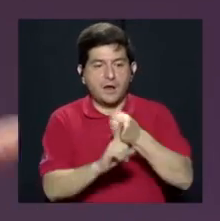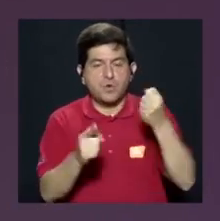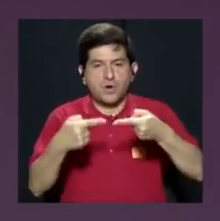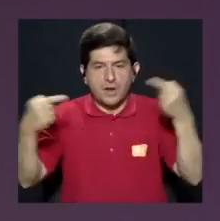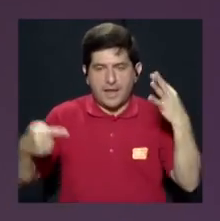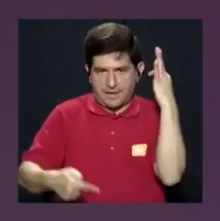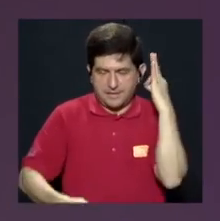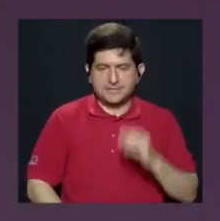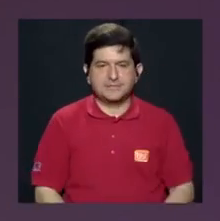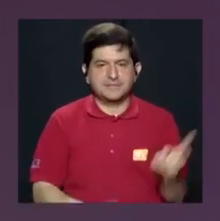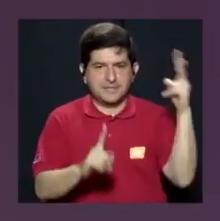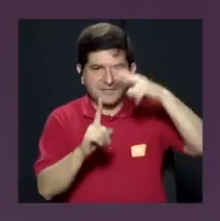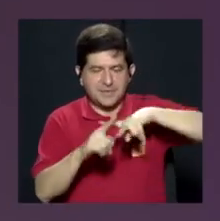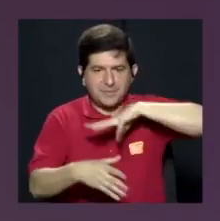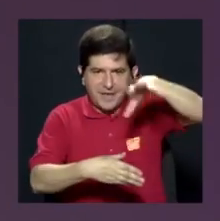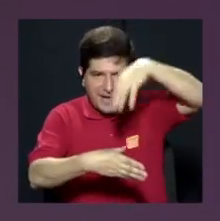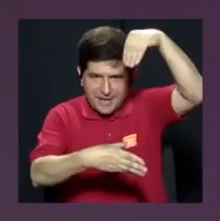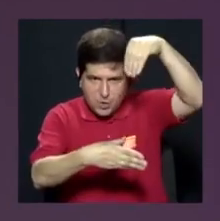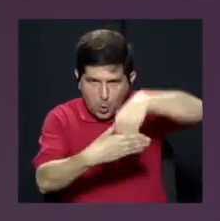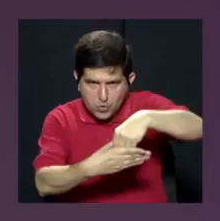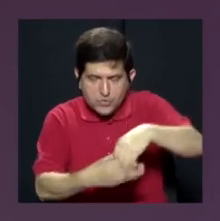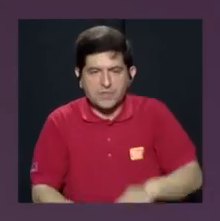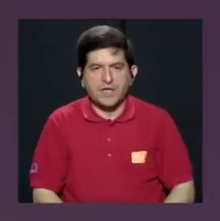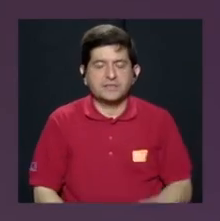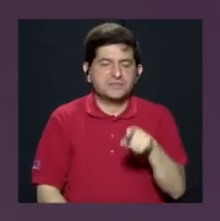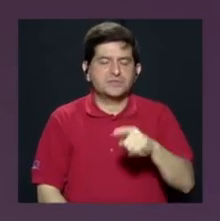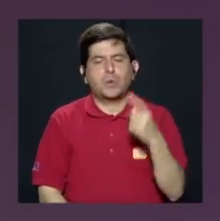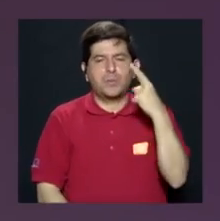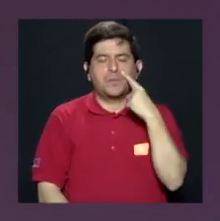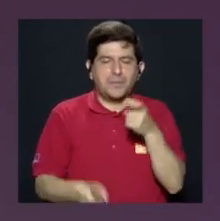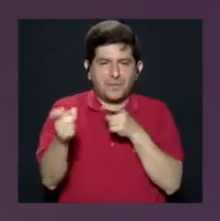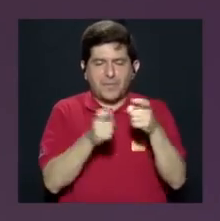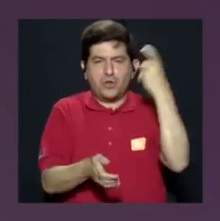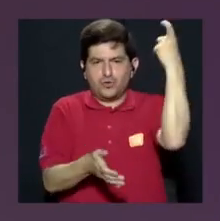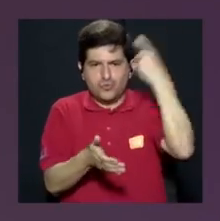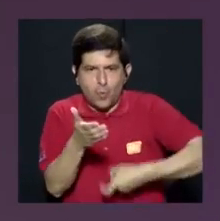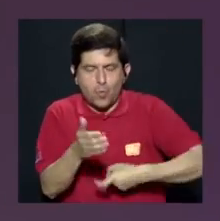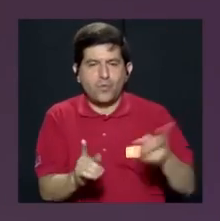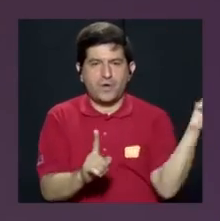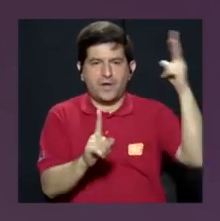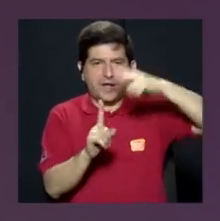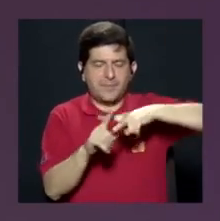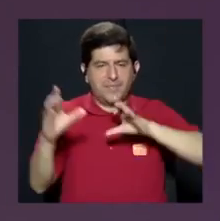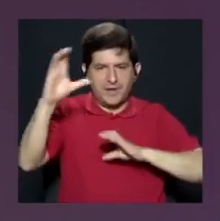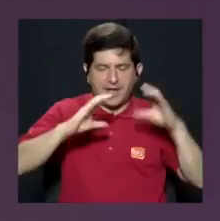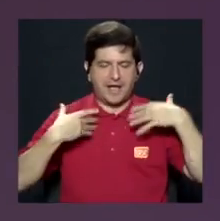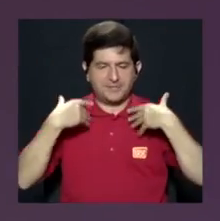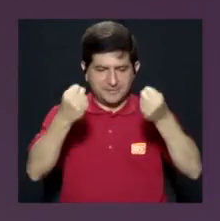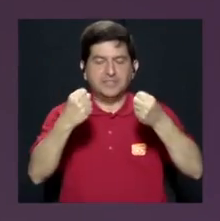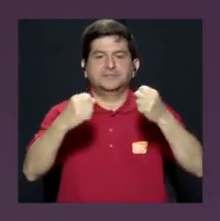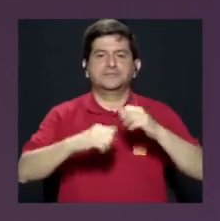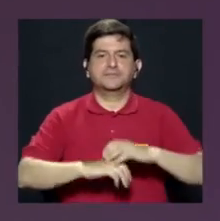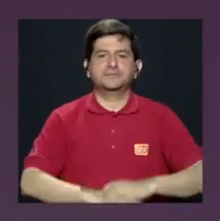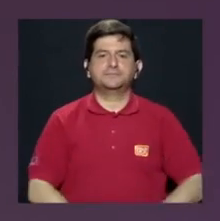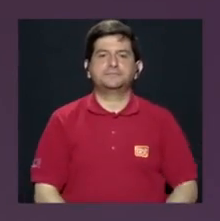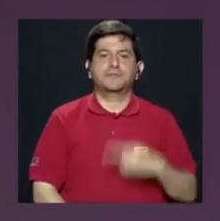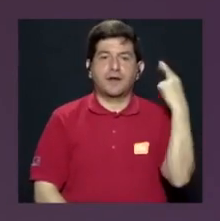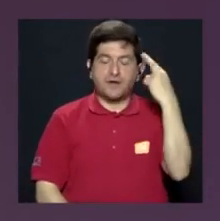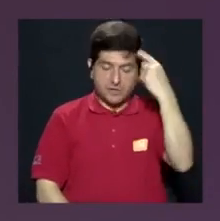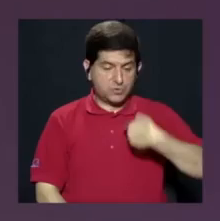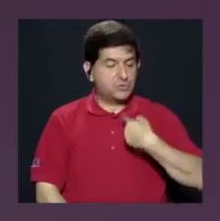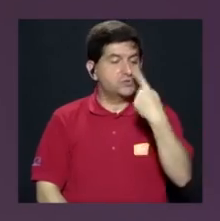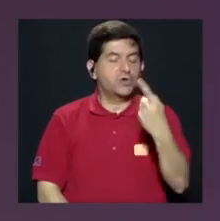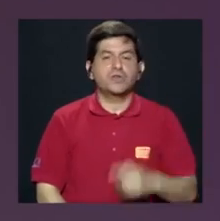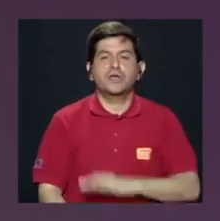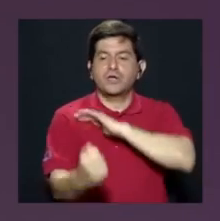las mujeres que se ejerce en el contexto del paternalismo duro en el ejercicio de las ciencias de la salud. Por eso es que yo hablo también